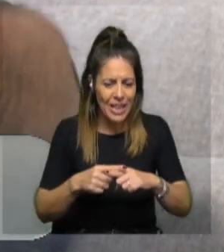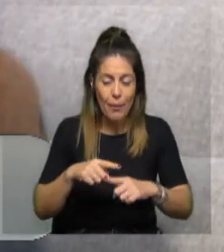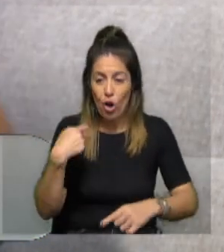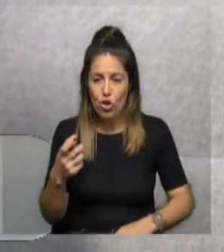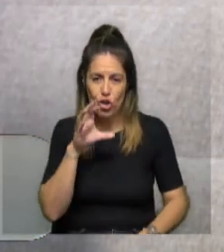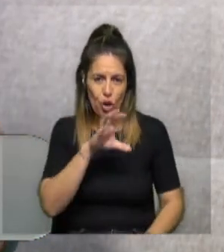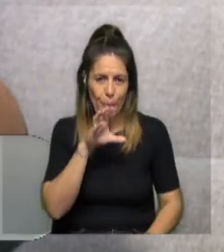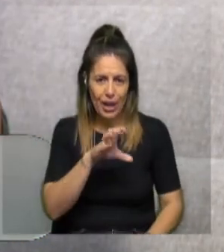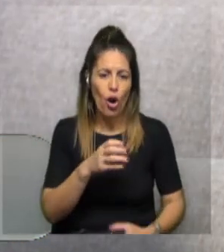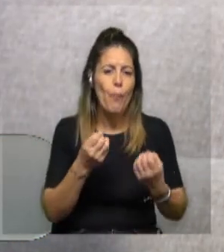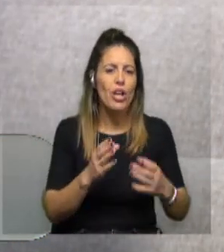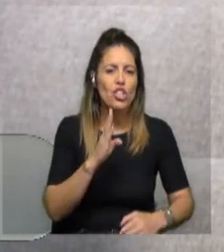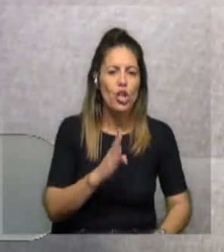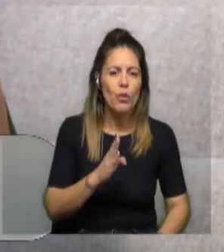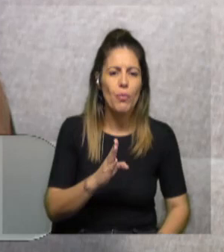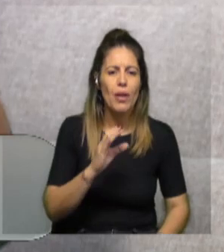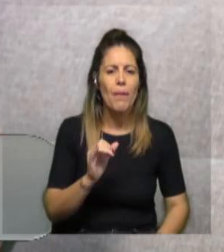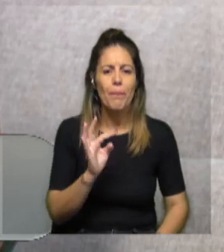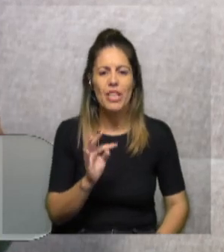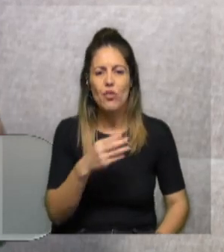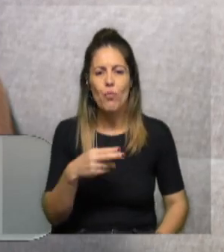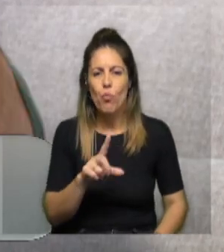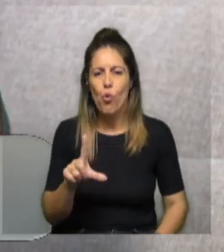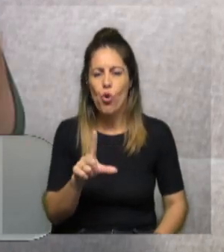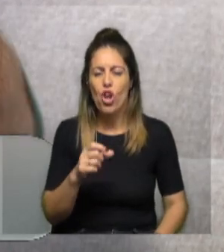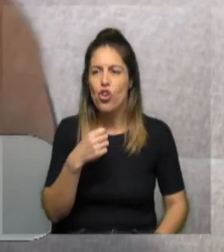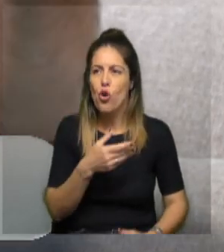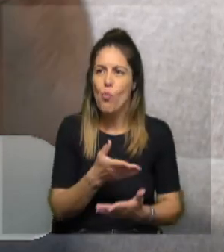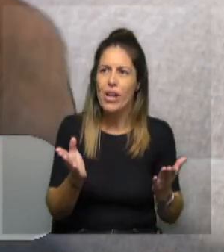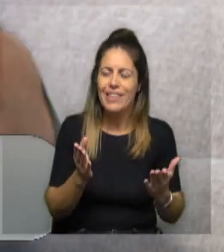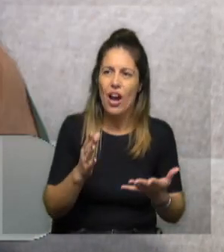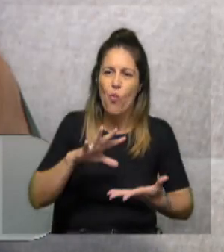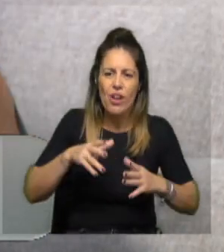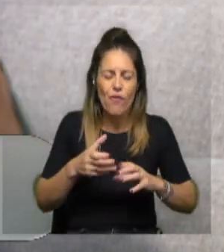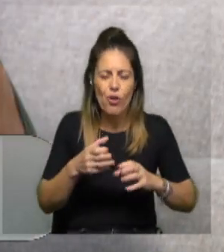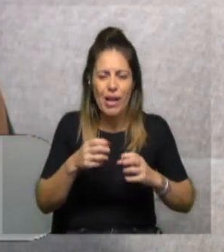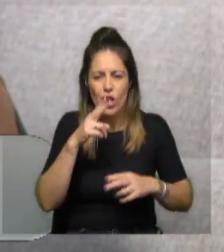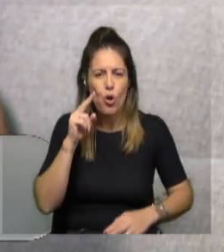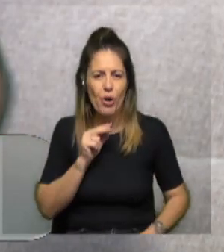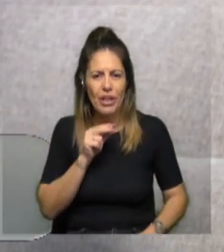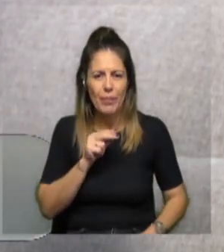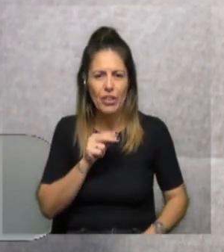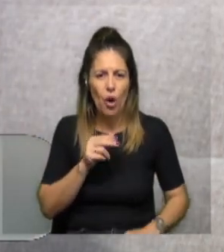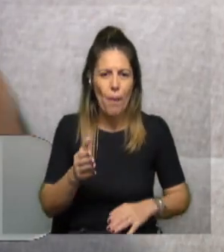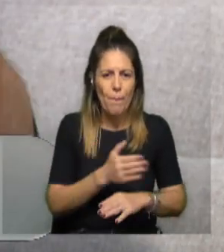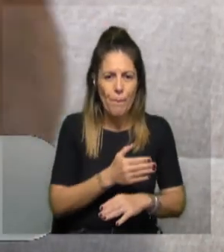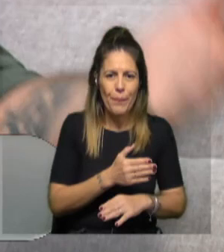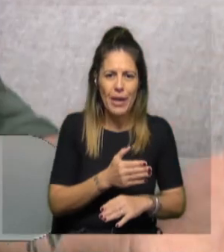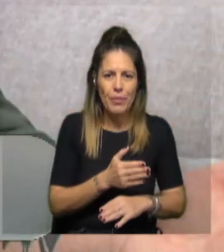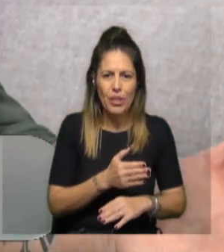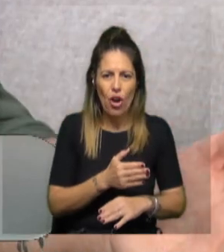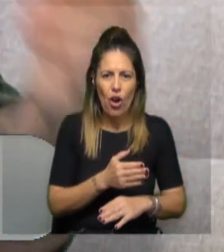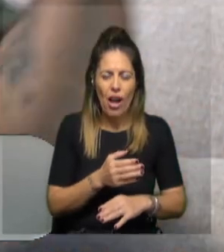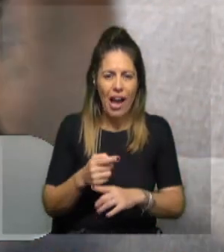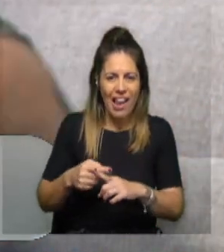eso el pitbull no suele manifestar un lenguaje corporal previo a una pelea, porque lo seleccionaron para pelear, no para avisar que voy a